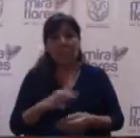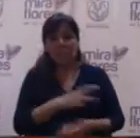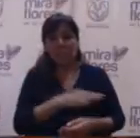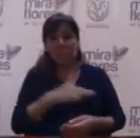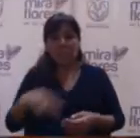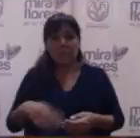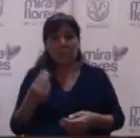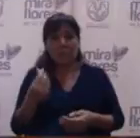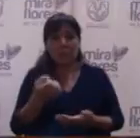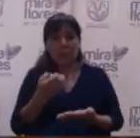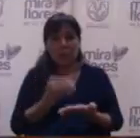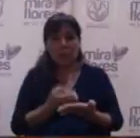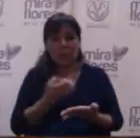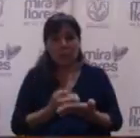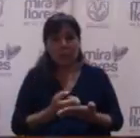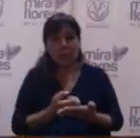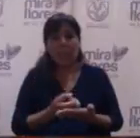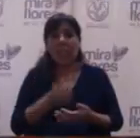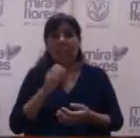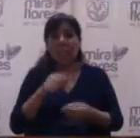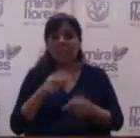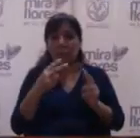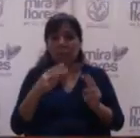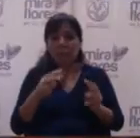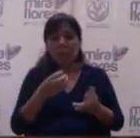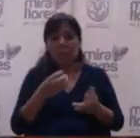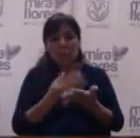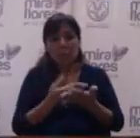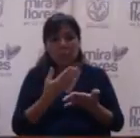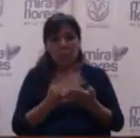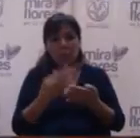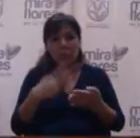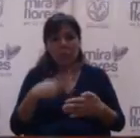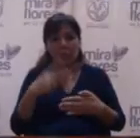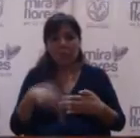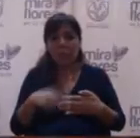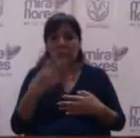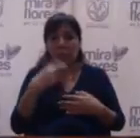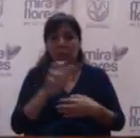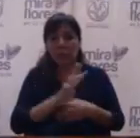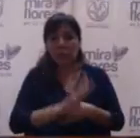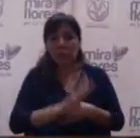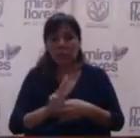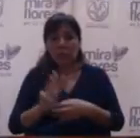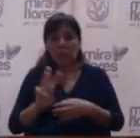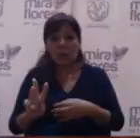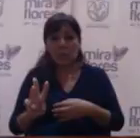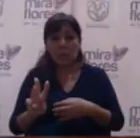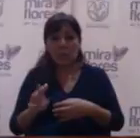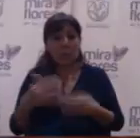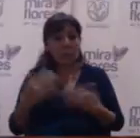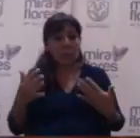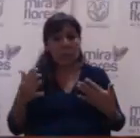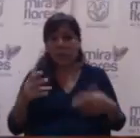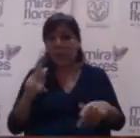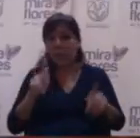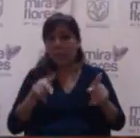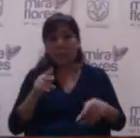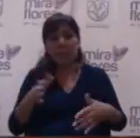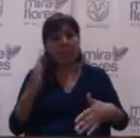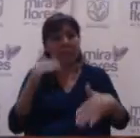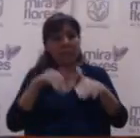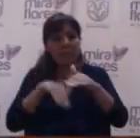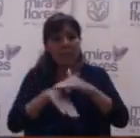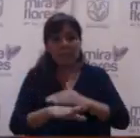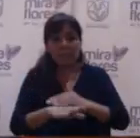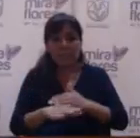sido otorgado a la municipalidad. El plan está colgado en la página web para cualquier persona que desee ingresar